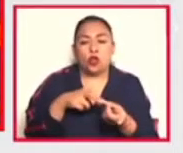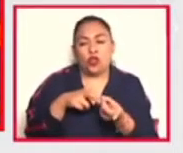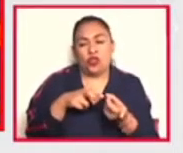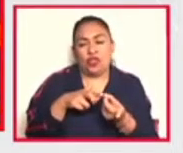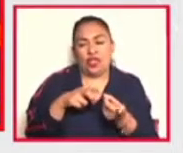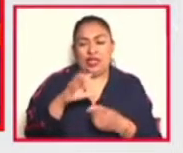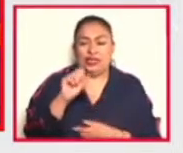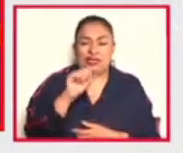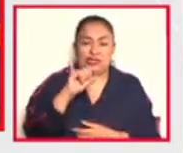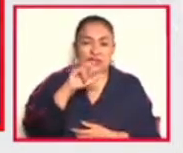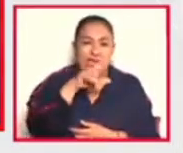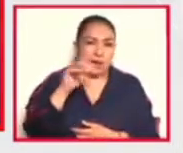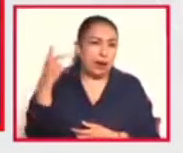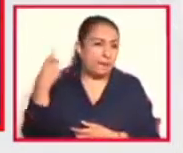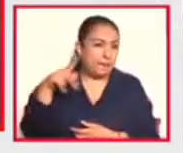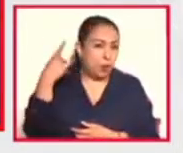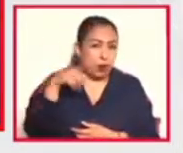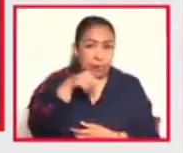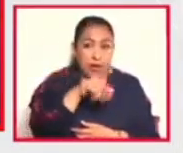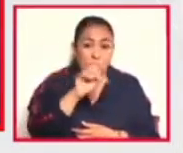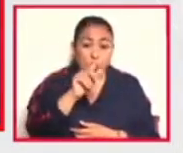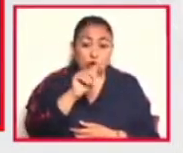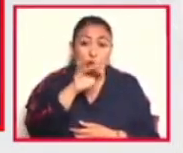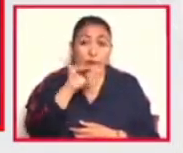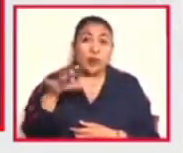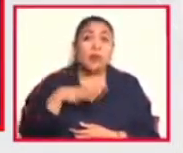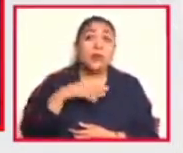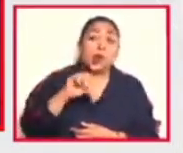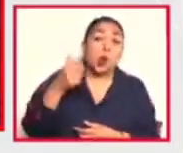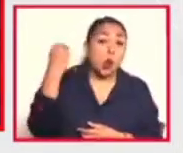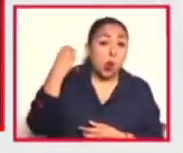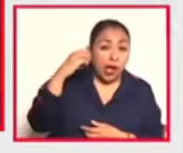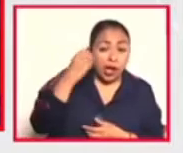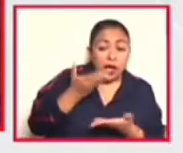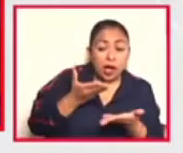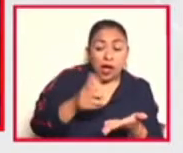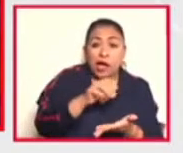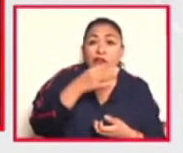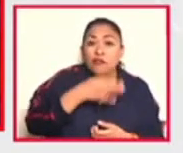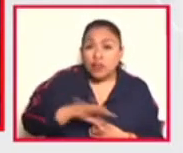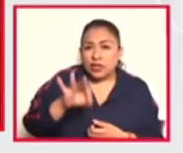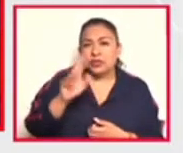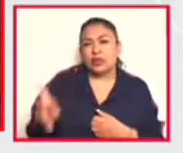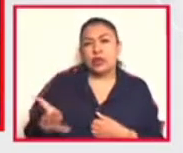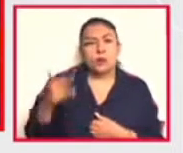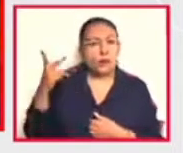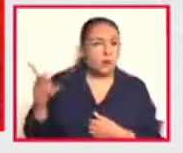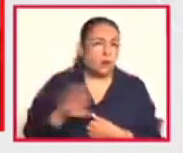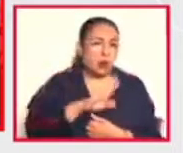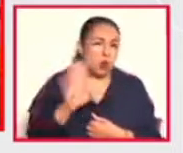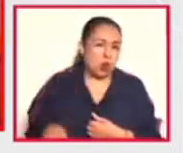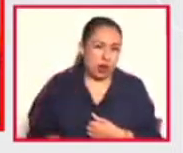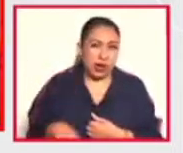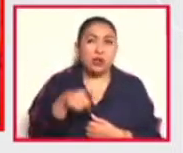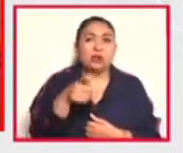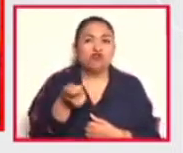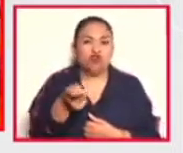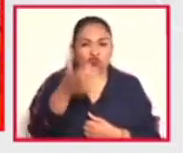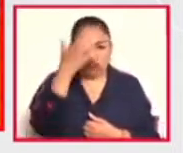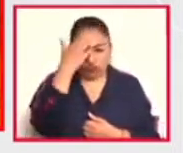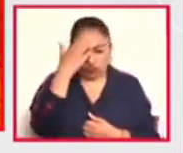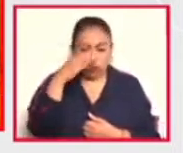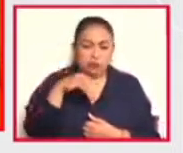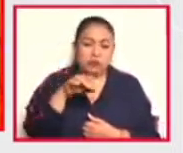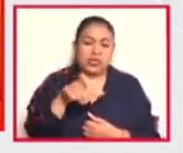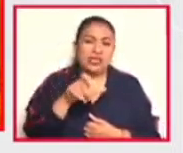otomí. De Oaxaca, un altar para la fiesta de los muertos o Bicó Ndí, conocida así por el pueblo mixteco.